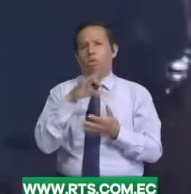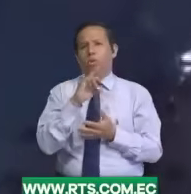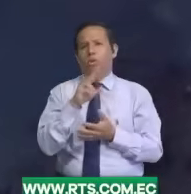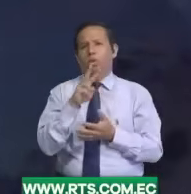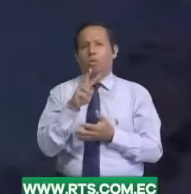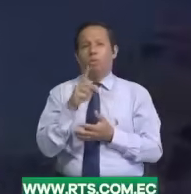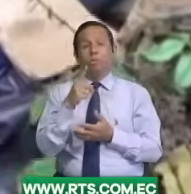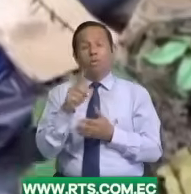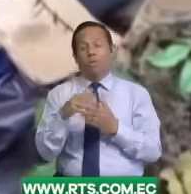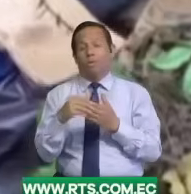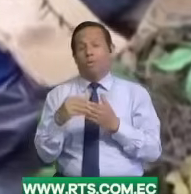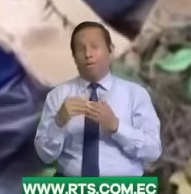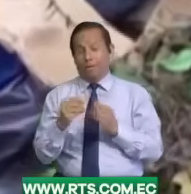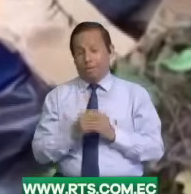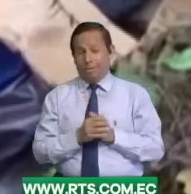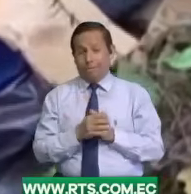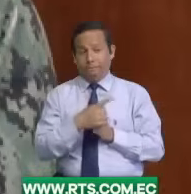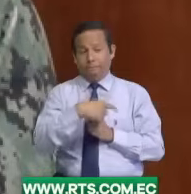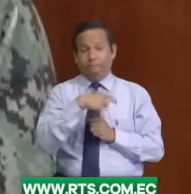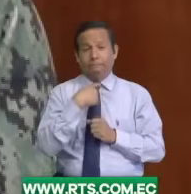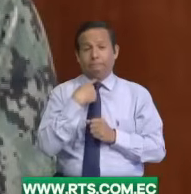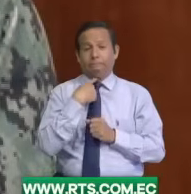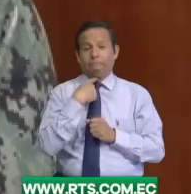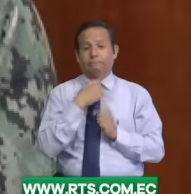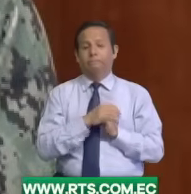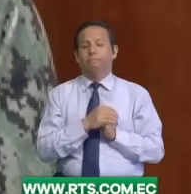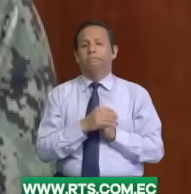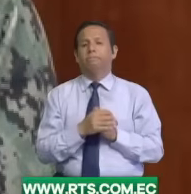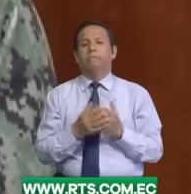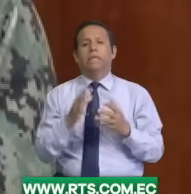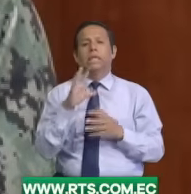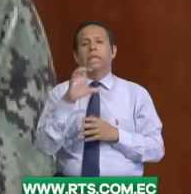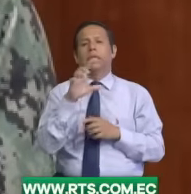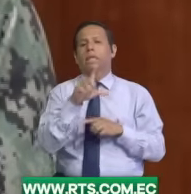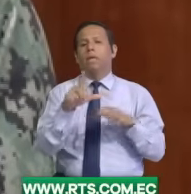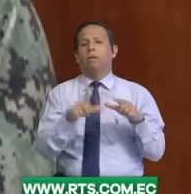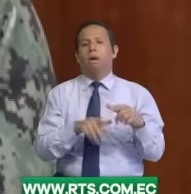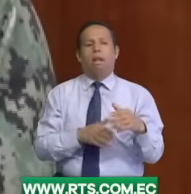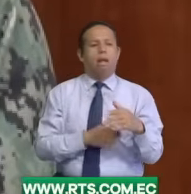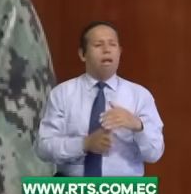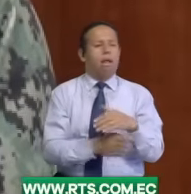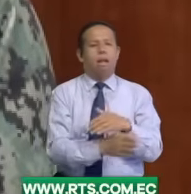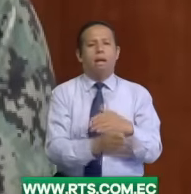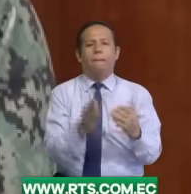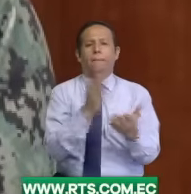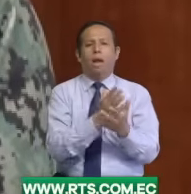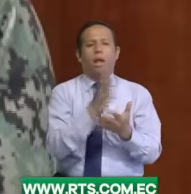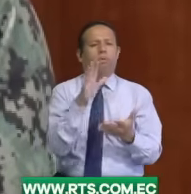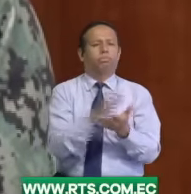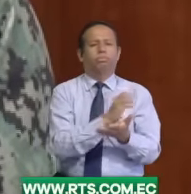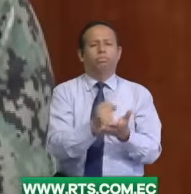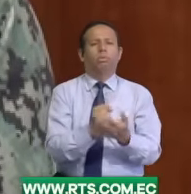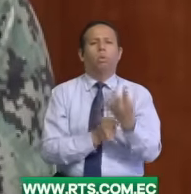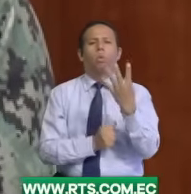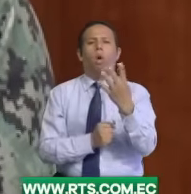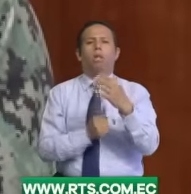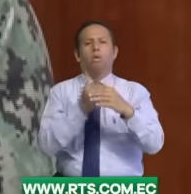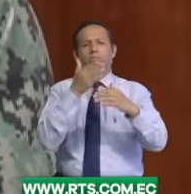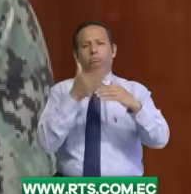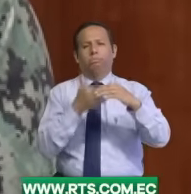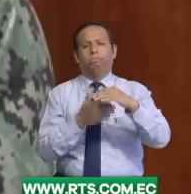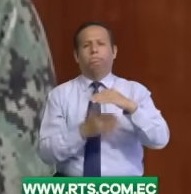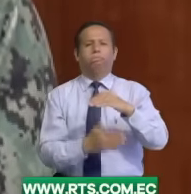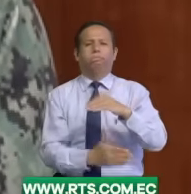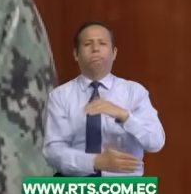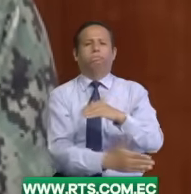de dólares como afectación. 15 pasos ilegales fronterizos terrestres destruidos, 4 semisumergibles que han sido